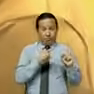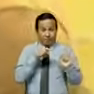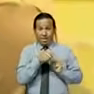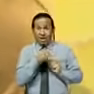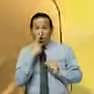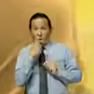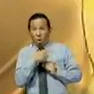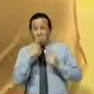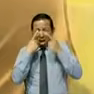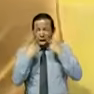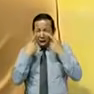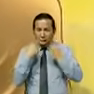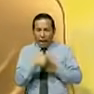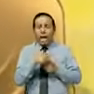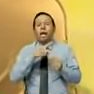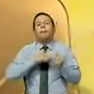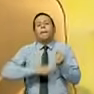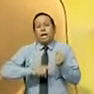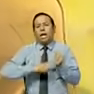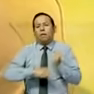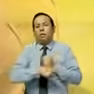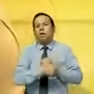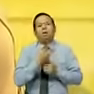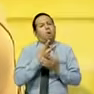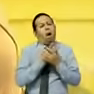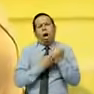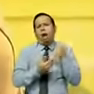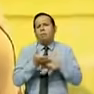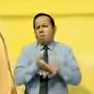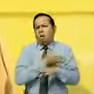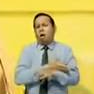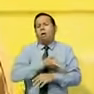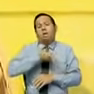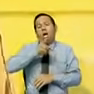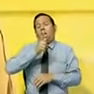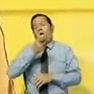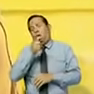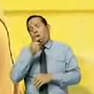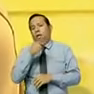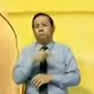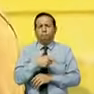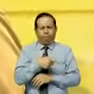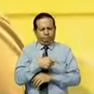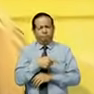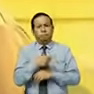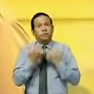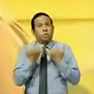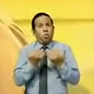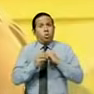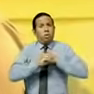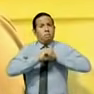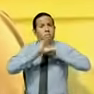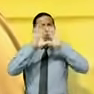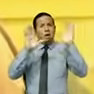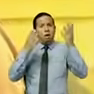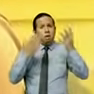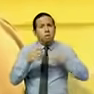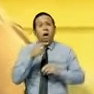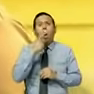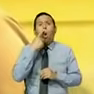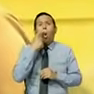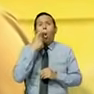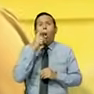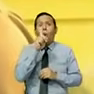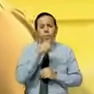otro. Tragos iban, tragos venían, hasta en antes que un vecino del sector los ha visto de que ha sacado la mitad de la cabeza del